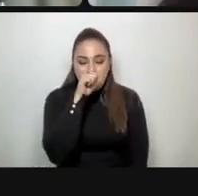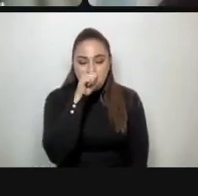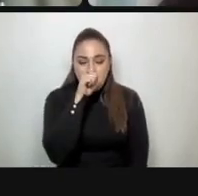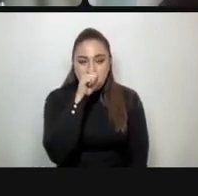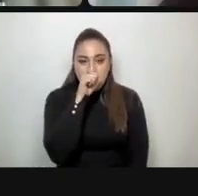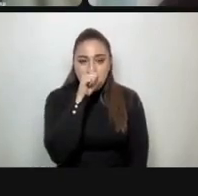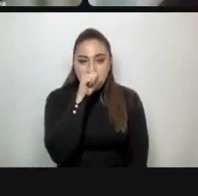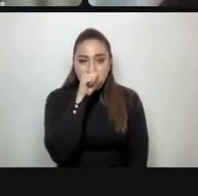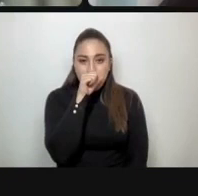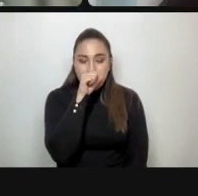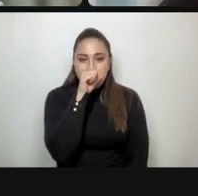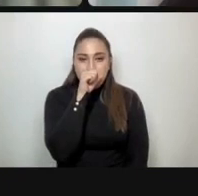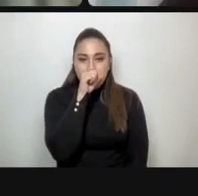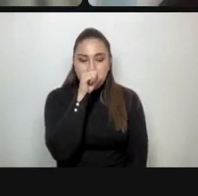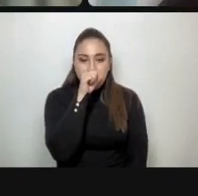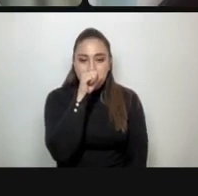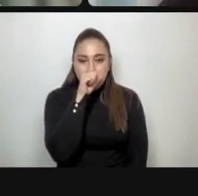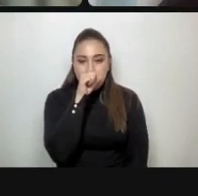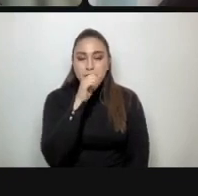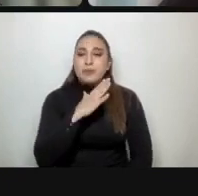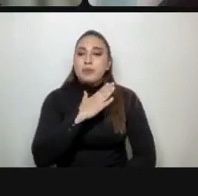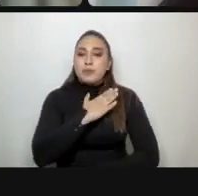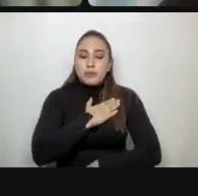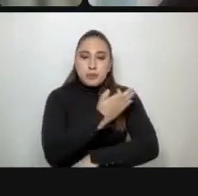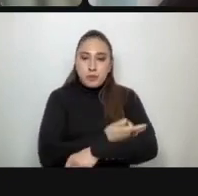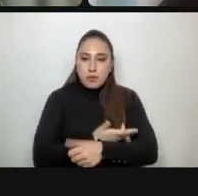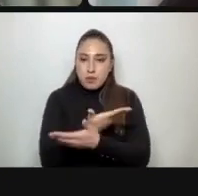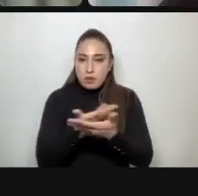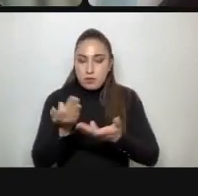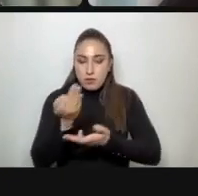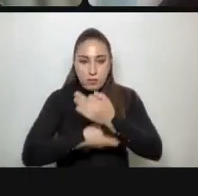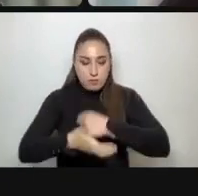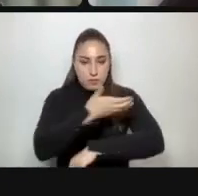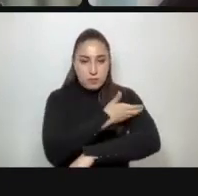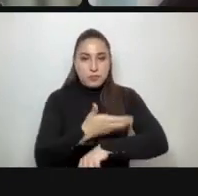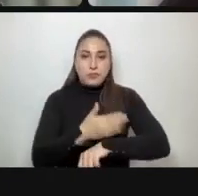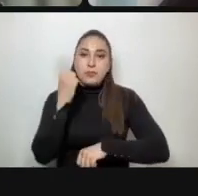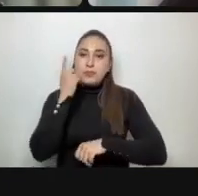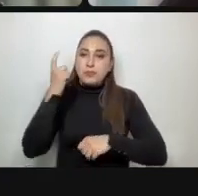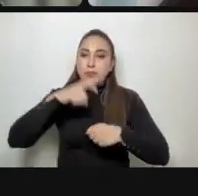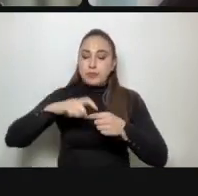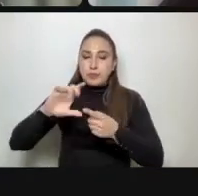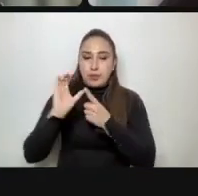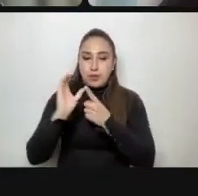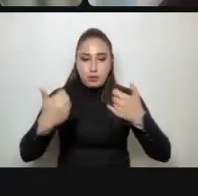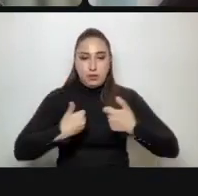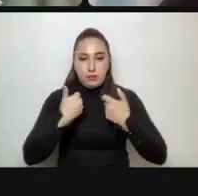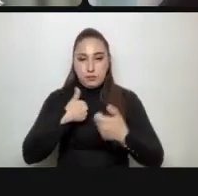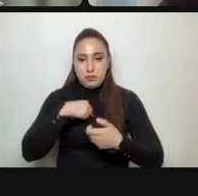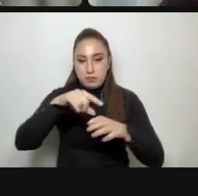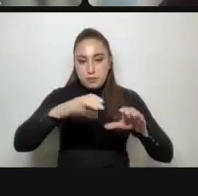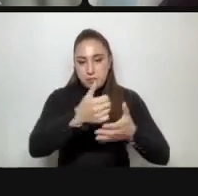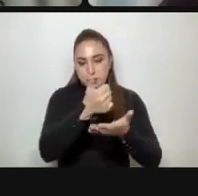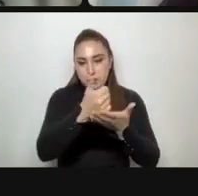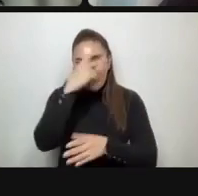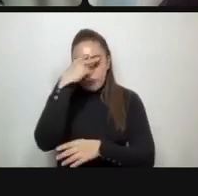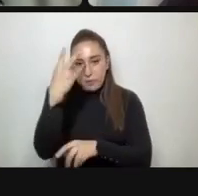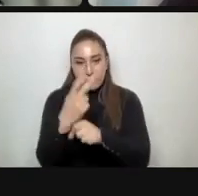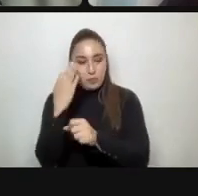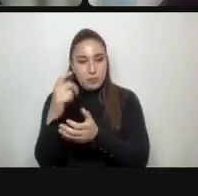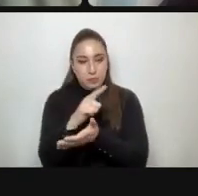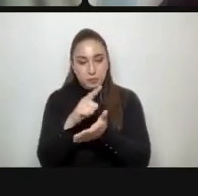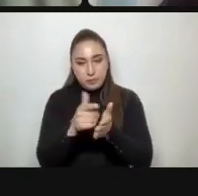Buenas tardes, diputadas y diputados integrantes de la Comisión de Juventud del Congreso de la Ciudad de México, segunda